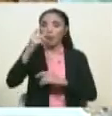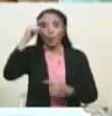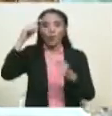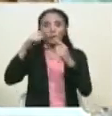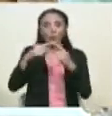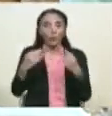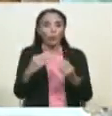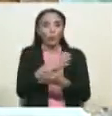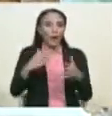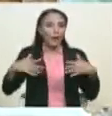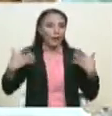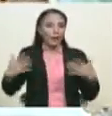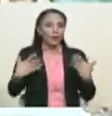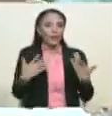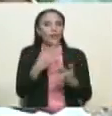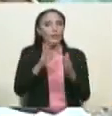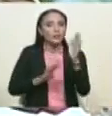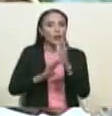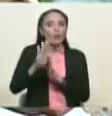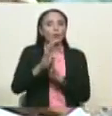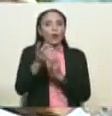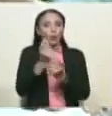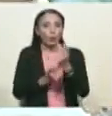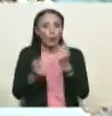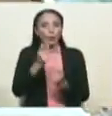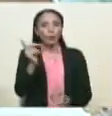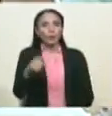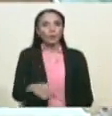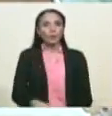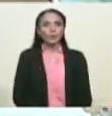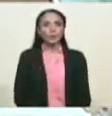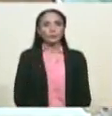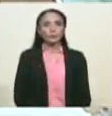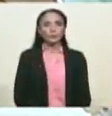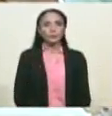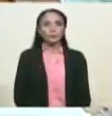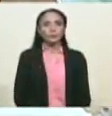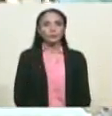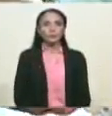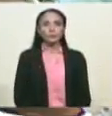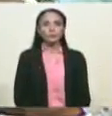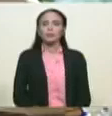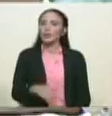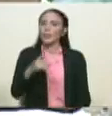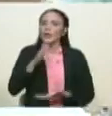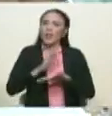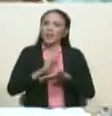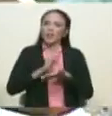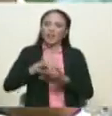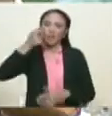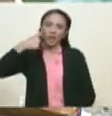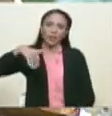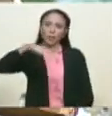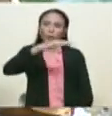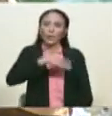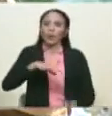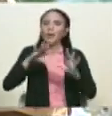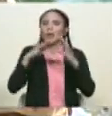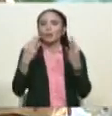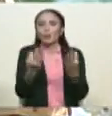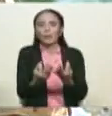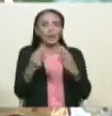la felicidad económica, la estabilidad social de la familia venezolana,